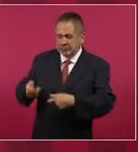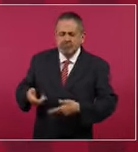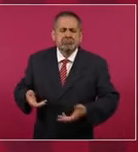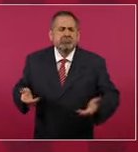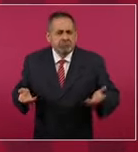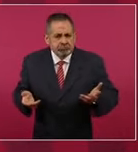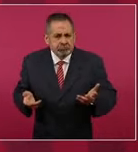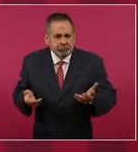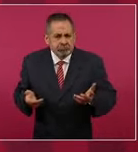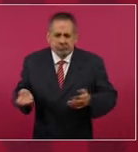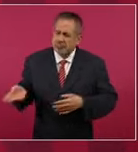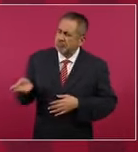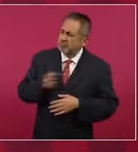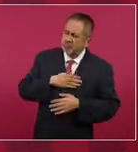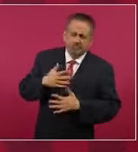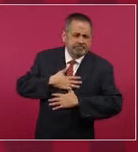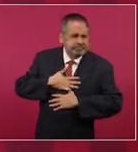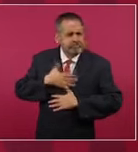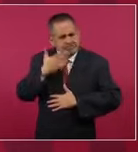qué gran satisfacción.